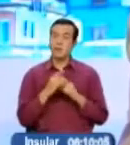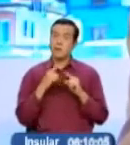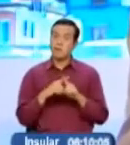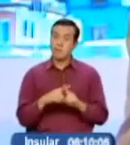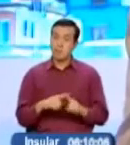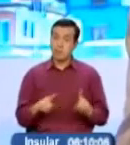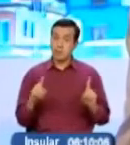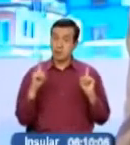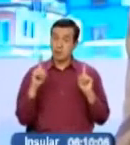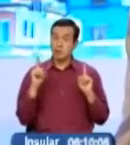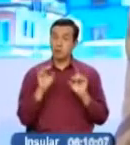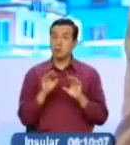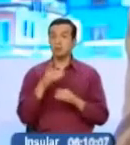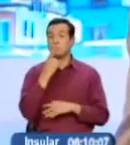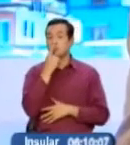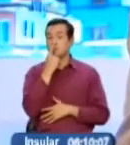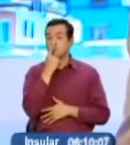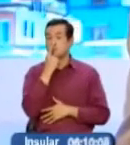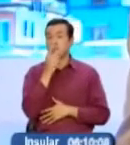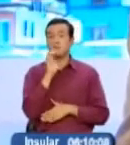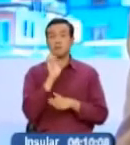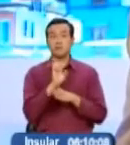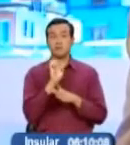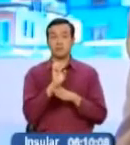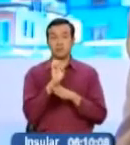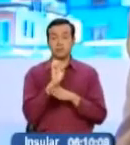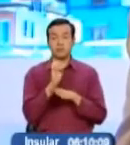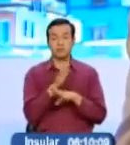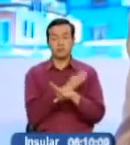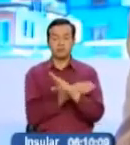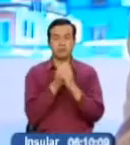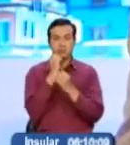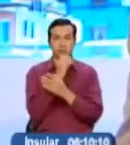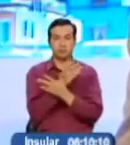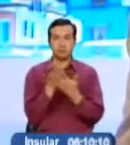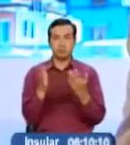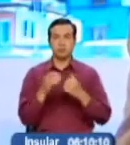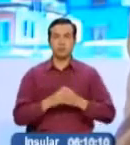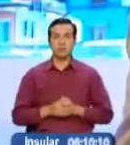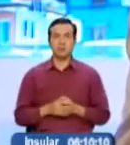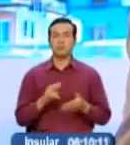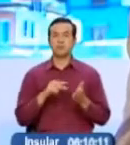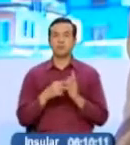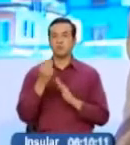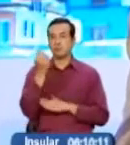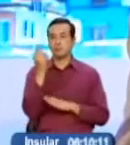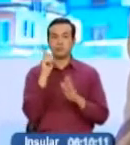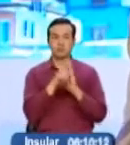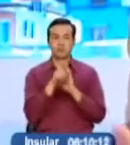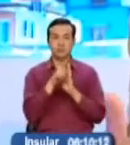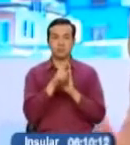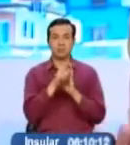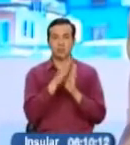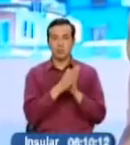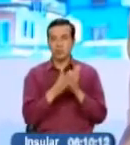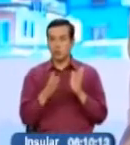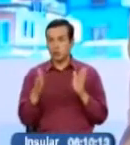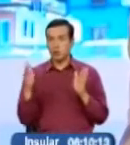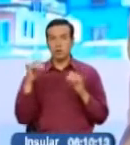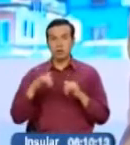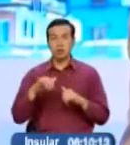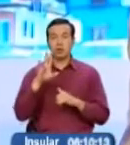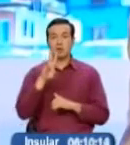embargo, lo que es muy interesante en el caso ecuatoriano y que te mencioné en una ocasión anterior, es que los depósitos a plazo aumentan